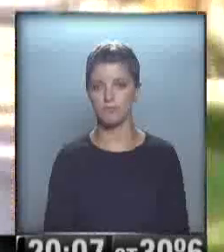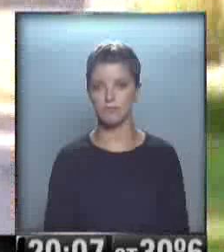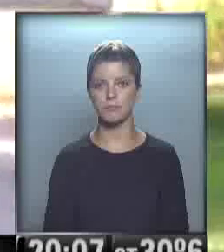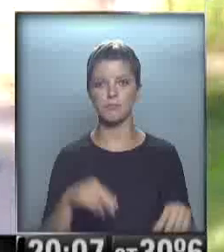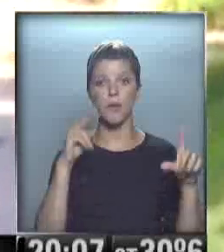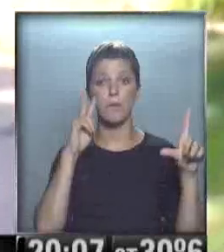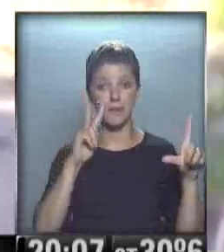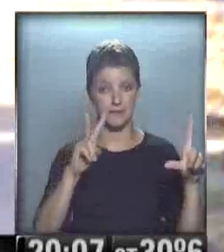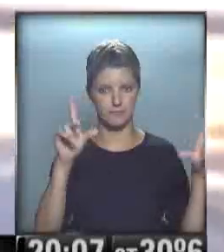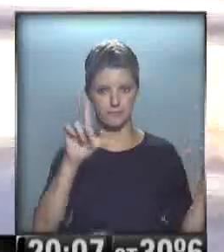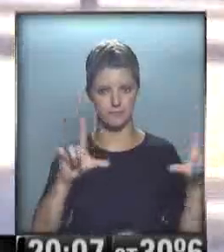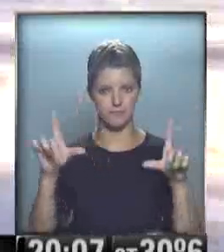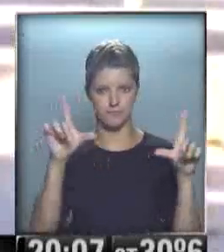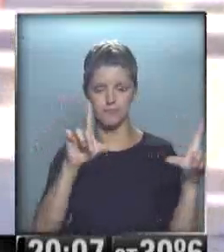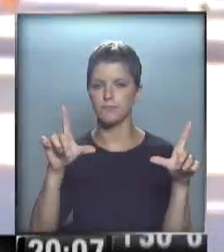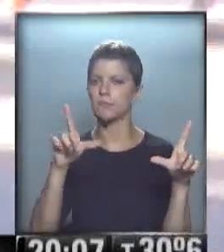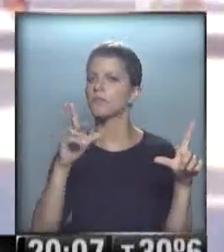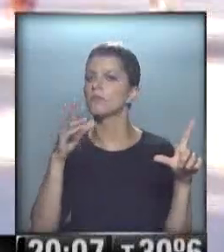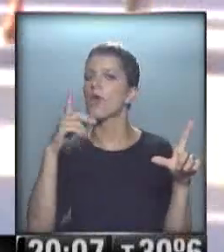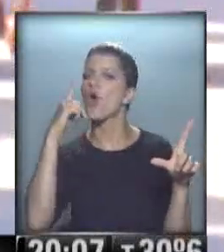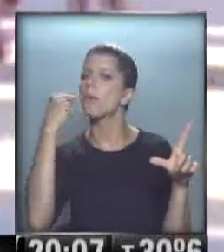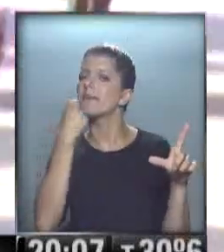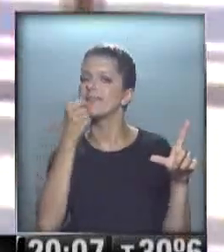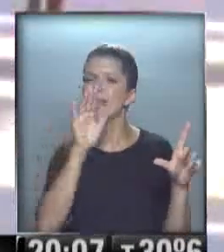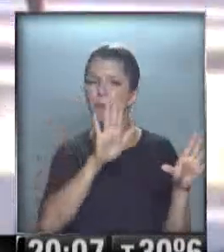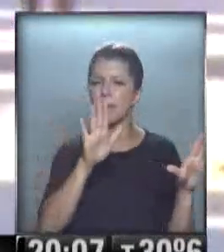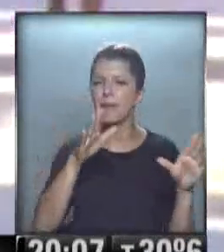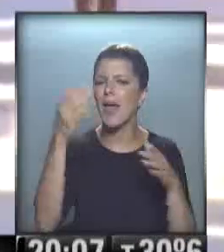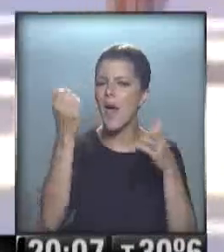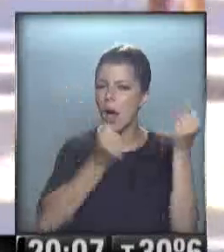¿qué estaría sirviendo de apoyo? Nos preguntamos.